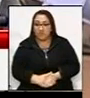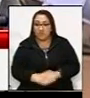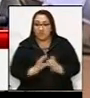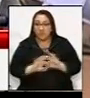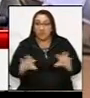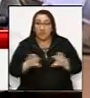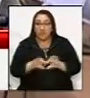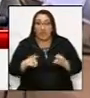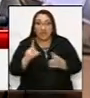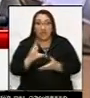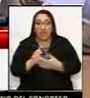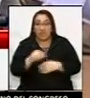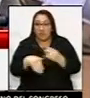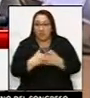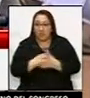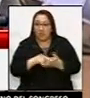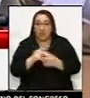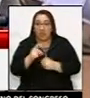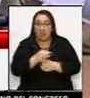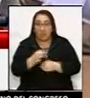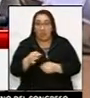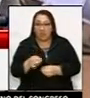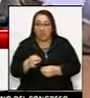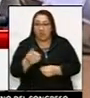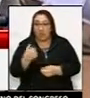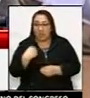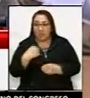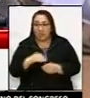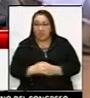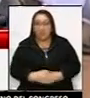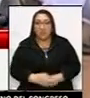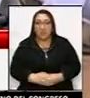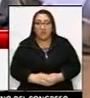separando Lima de Lima departamental, tendríamos